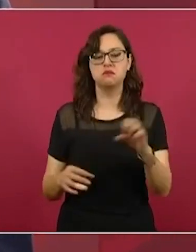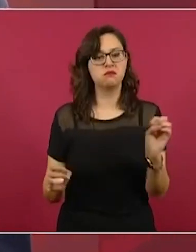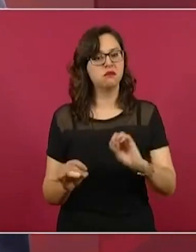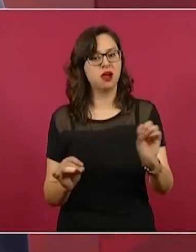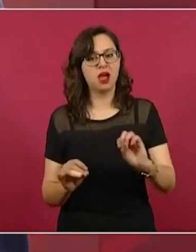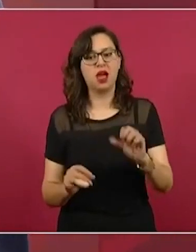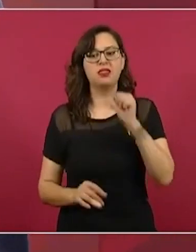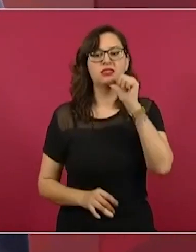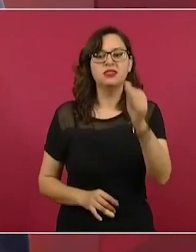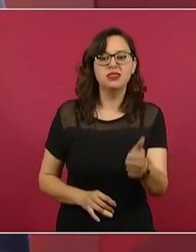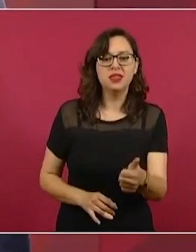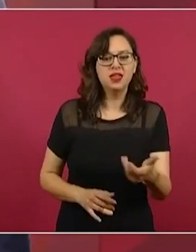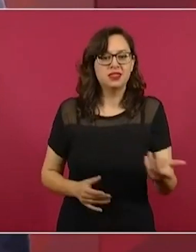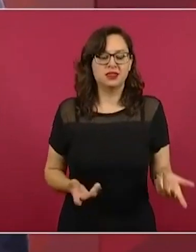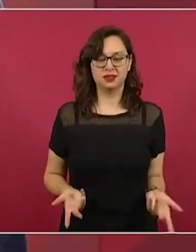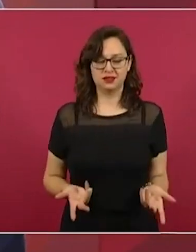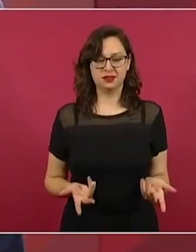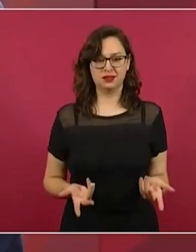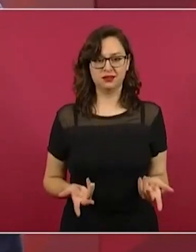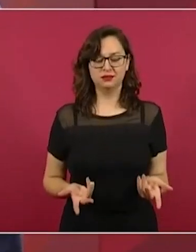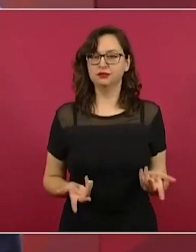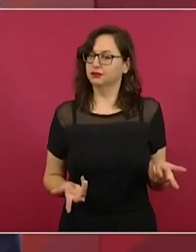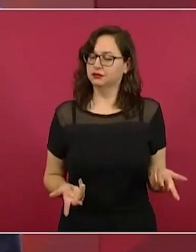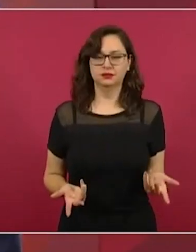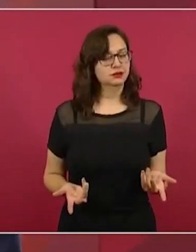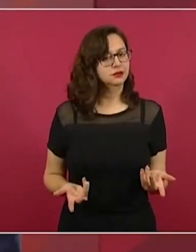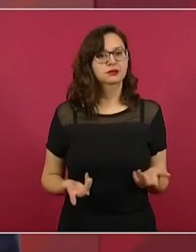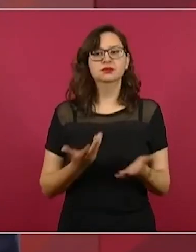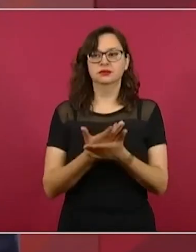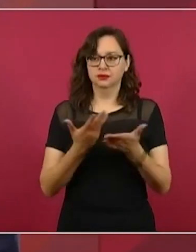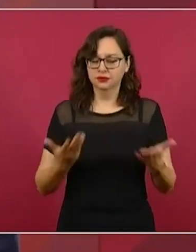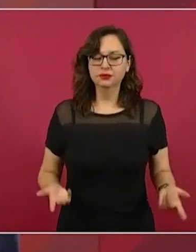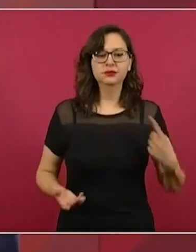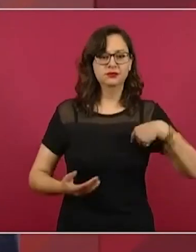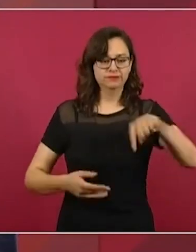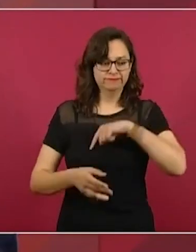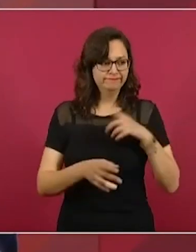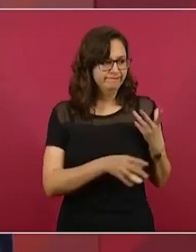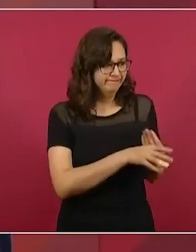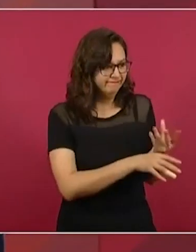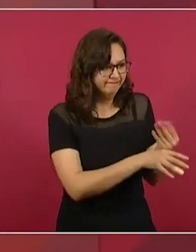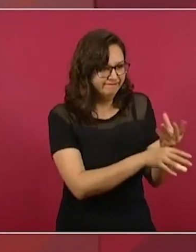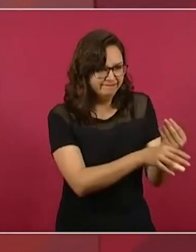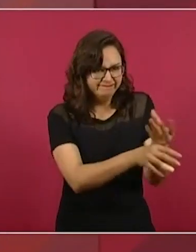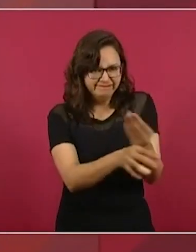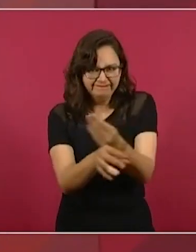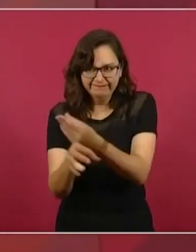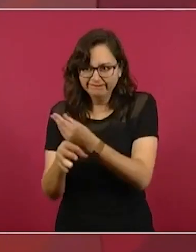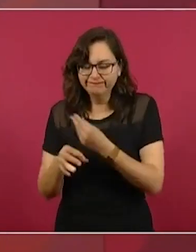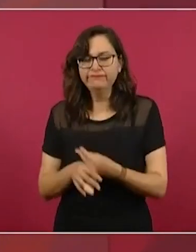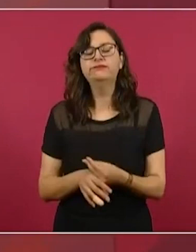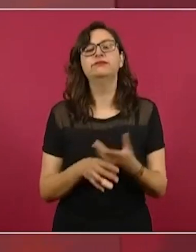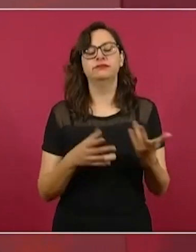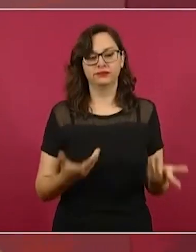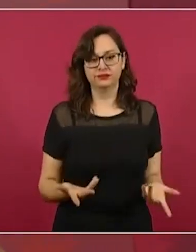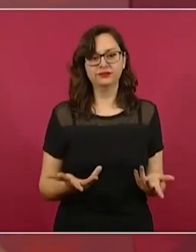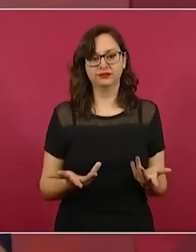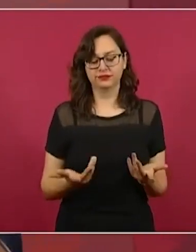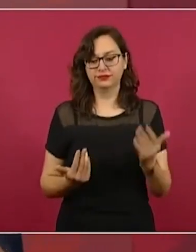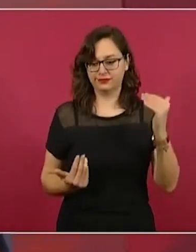la importación de gasolinas, de diésel, y esto nos coloca en una